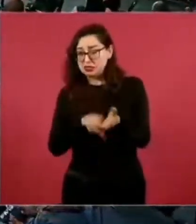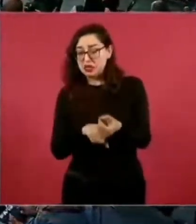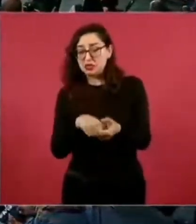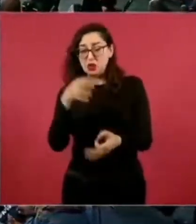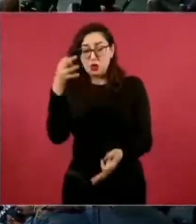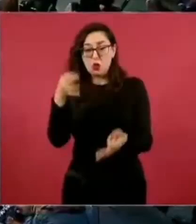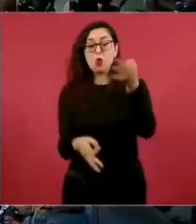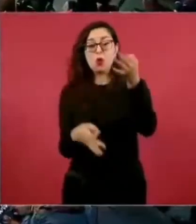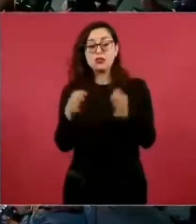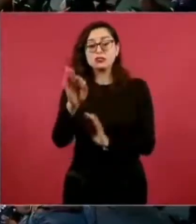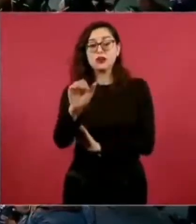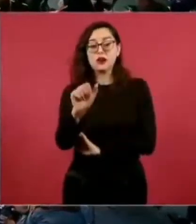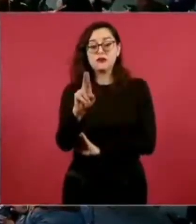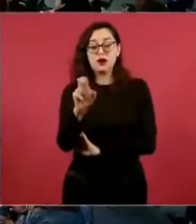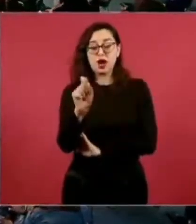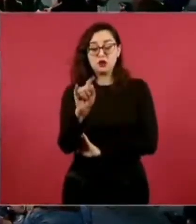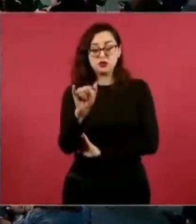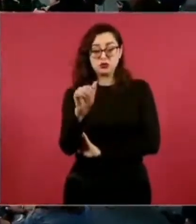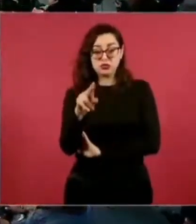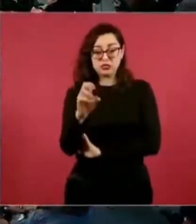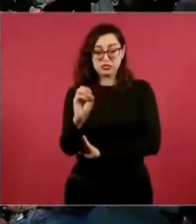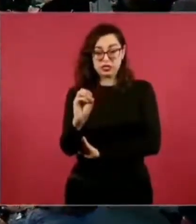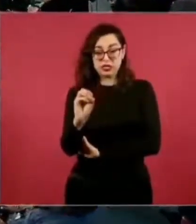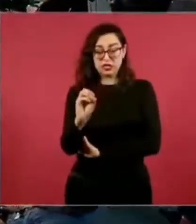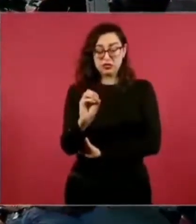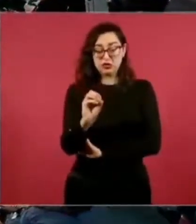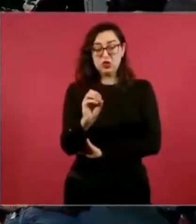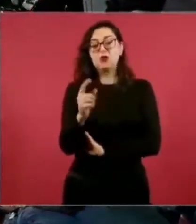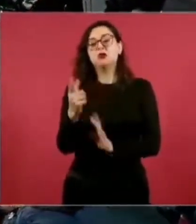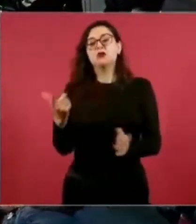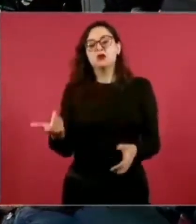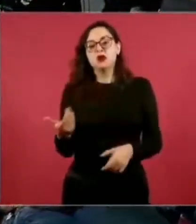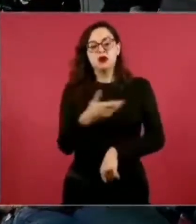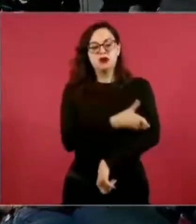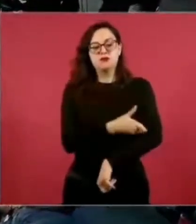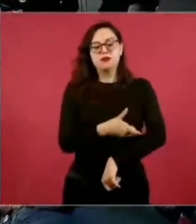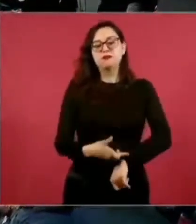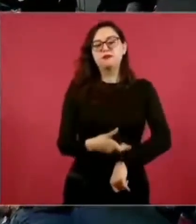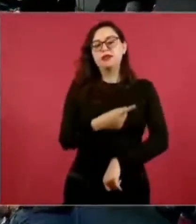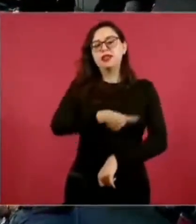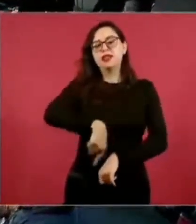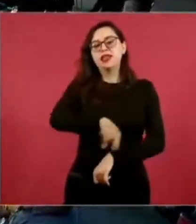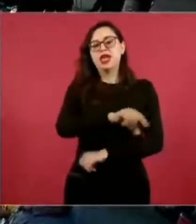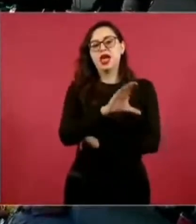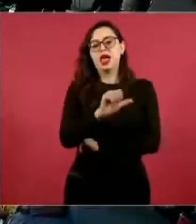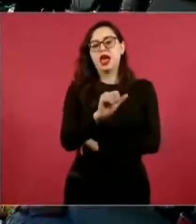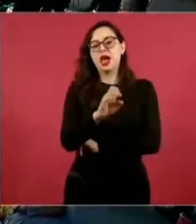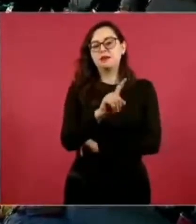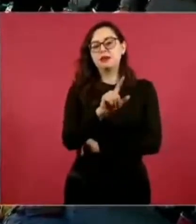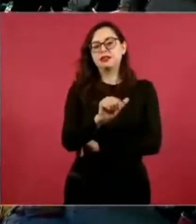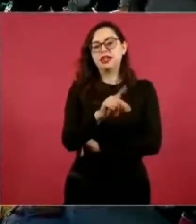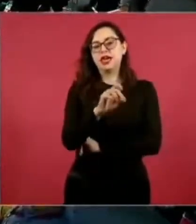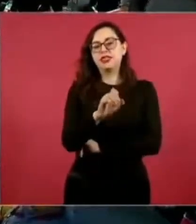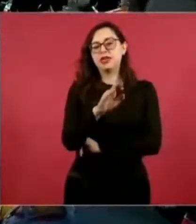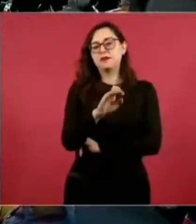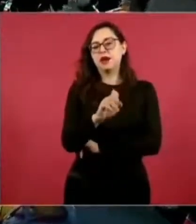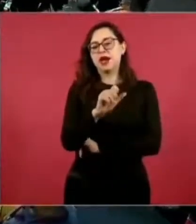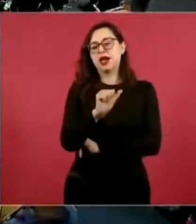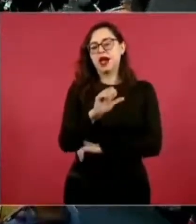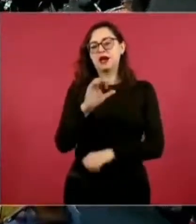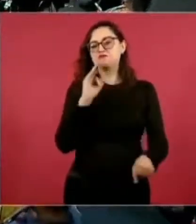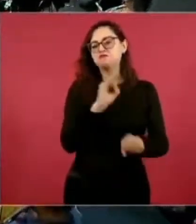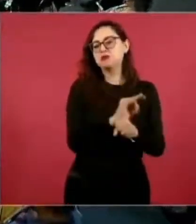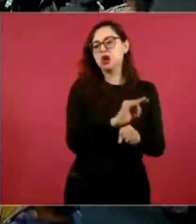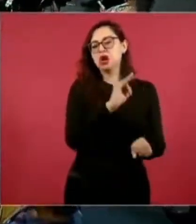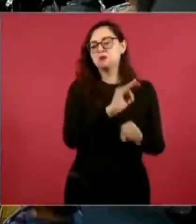Faustino Gutiérrez Pérez, protegía a la familia García Cabeza de Vaca en todas sus denuncias. Este